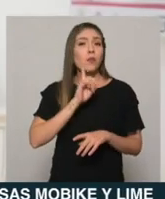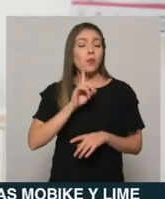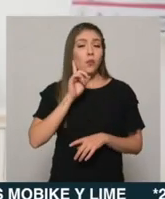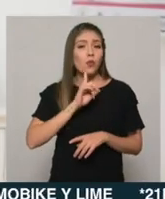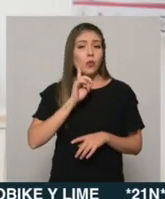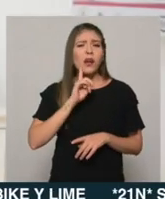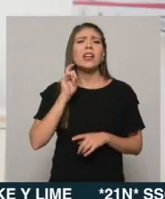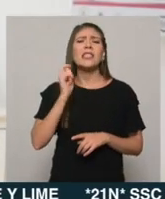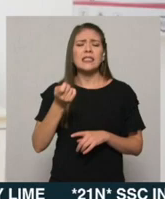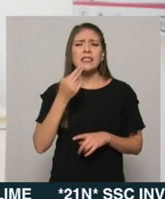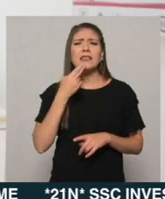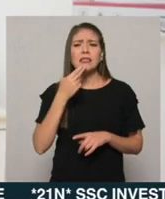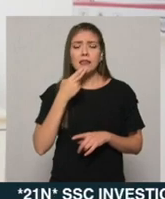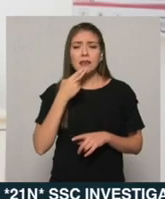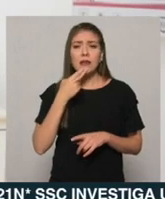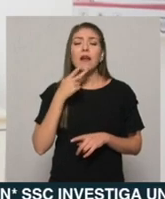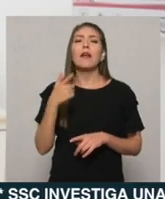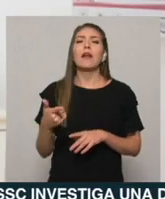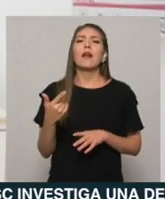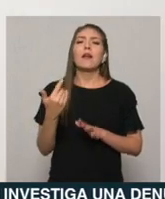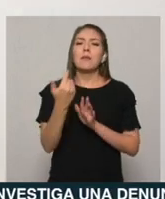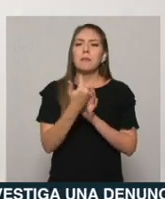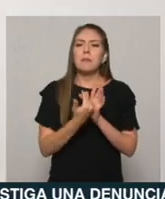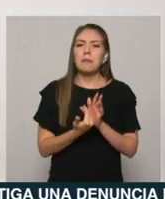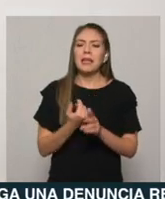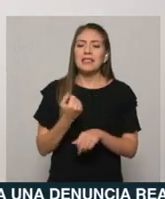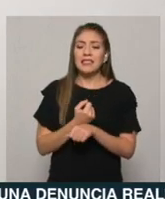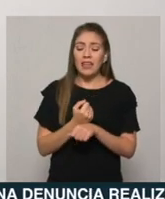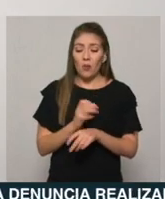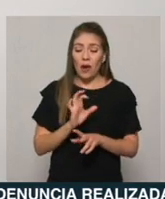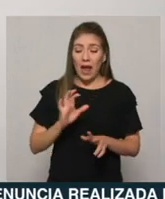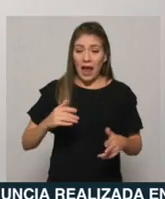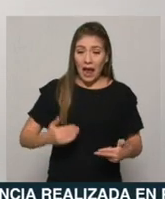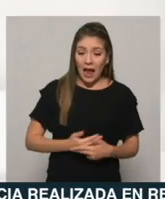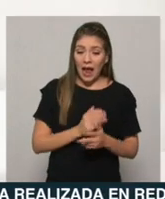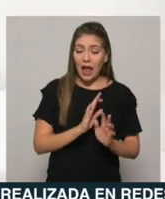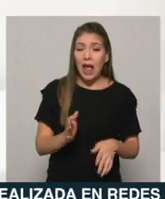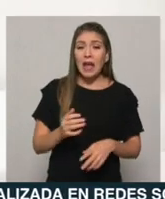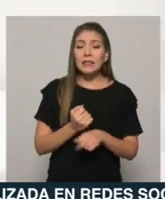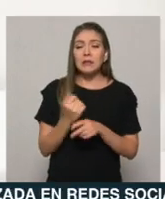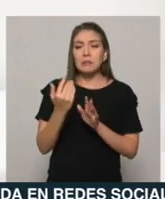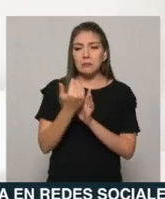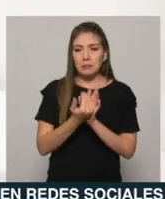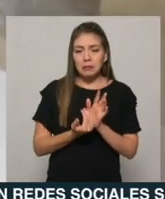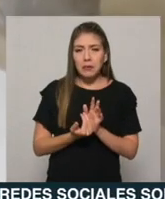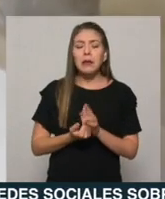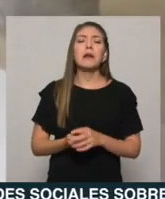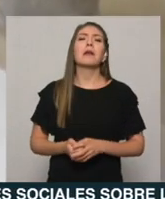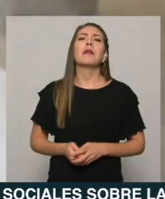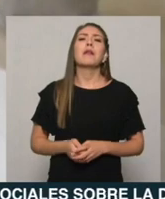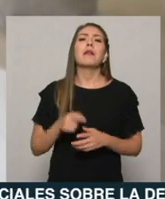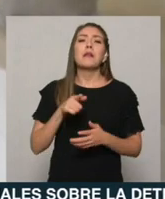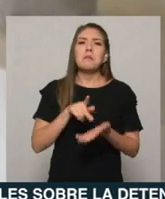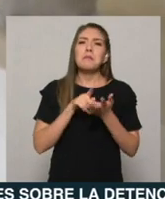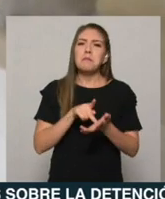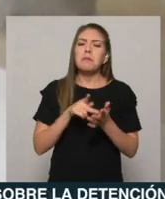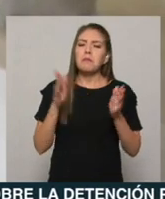es que hay menor sangrado en el posparto, recupera más pronto su peso